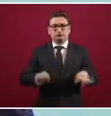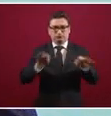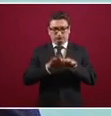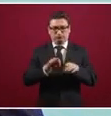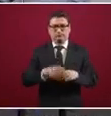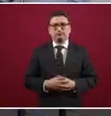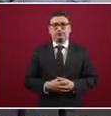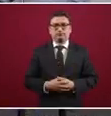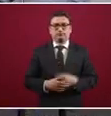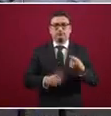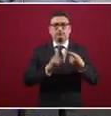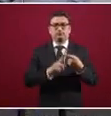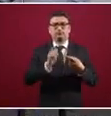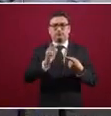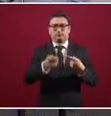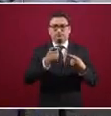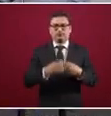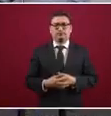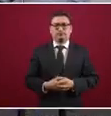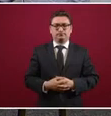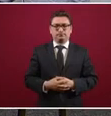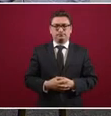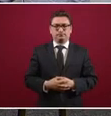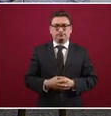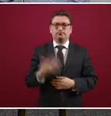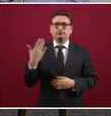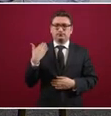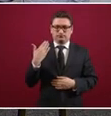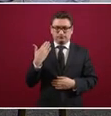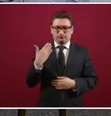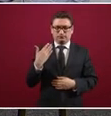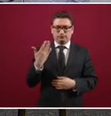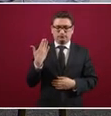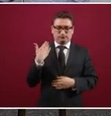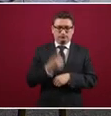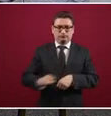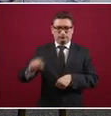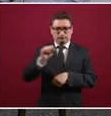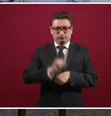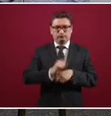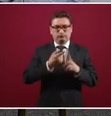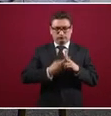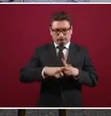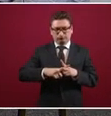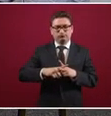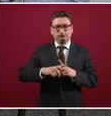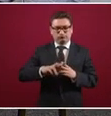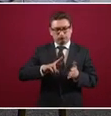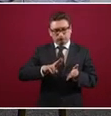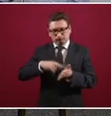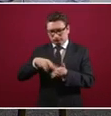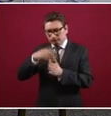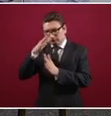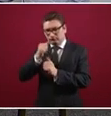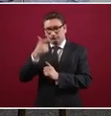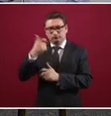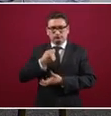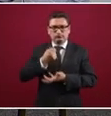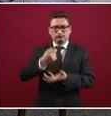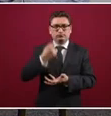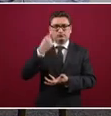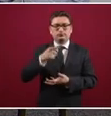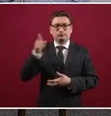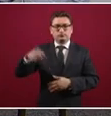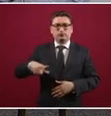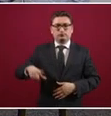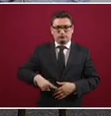en primer lugar y apenas a principios de esta semana se firmó un convenio de subsidio con el gobierno de coahuila